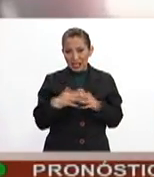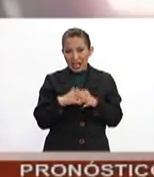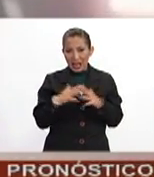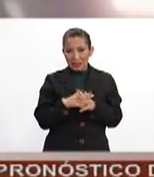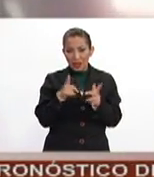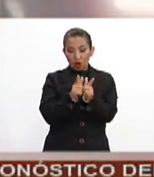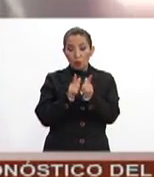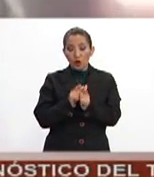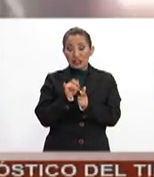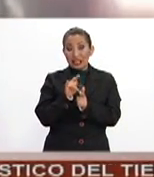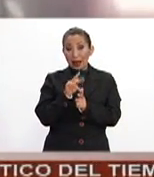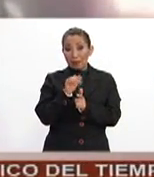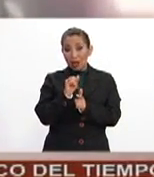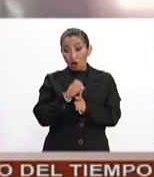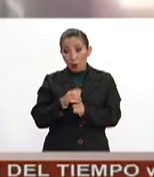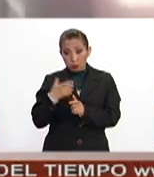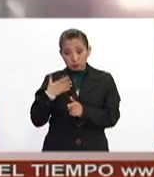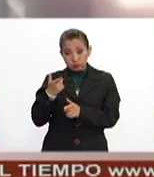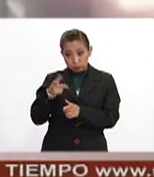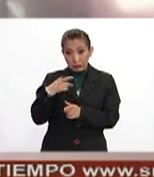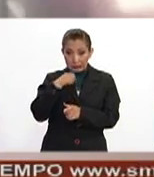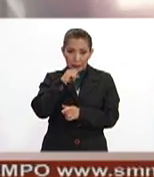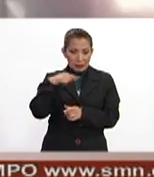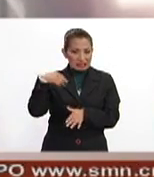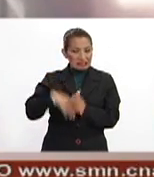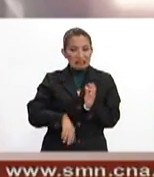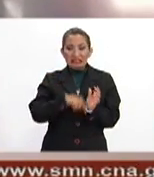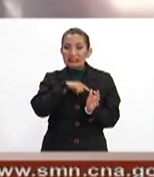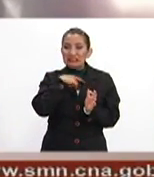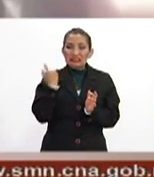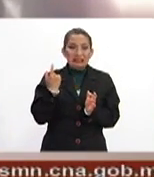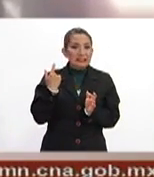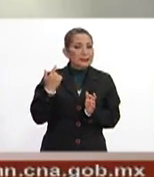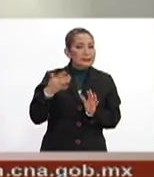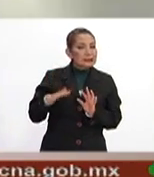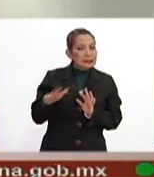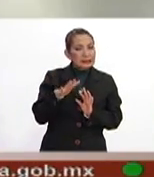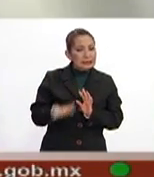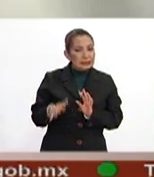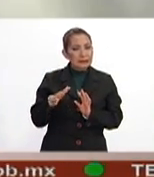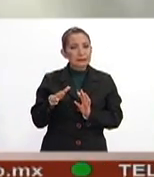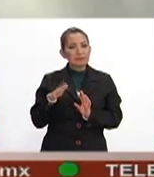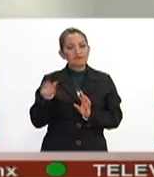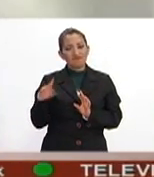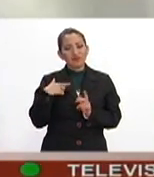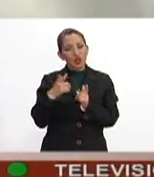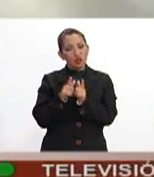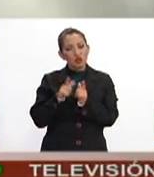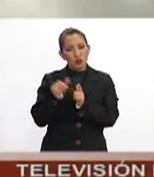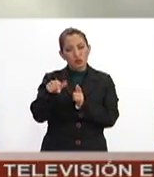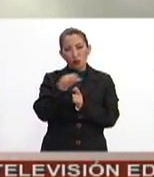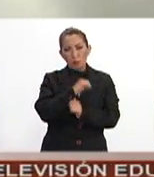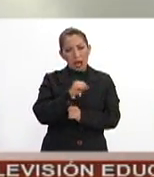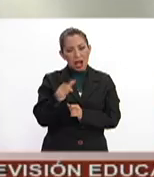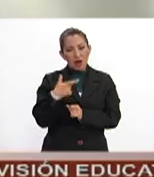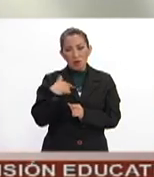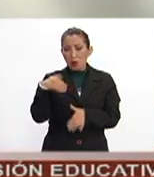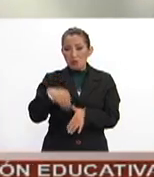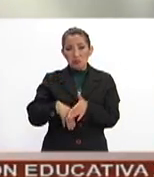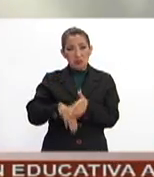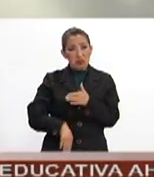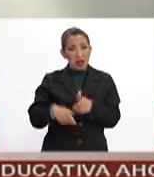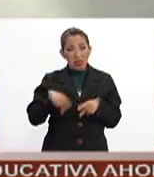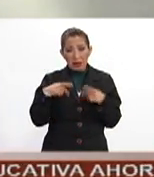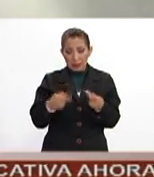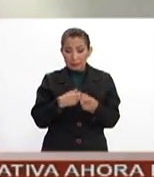Estado Islámico, lo cual pues también es una baja muy sensible en términos de la capacidad táctica de la organización.